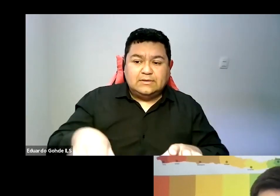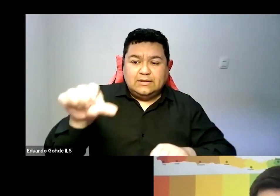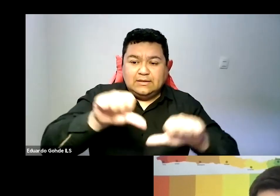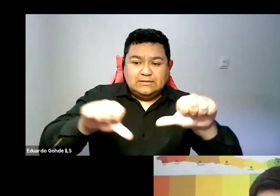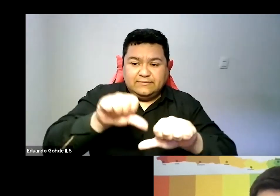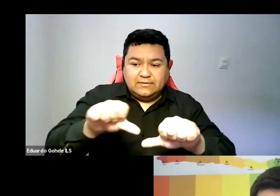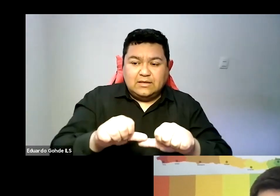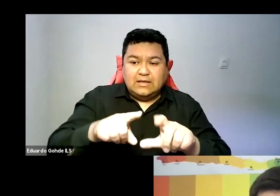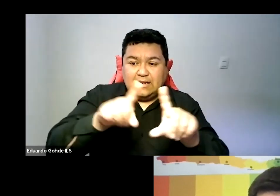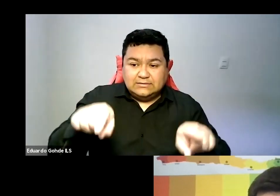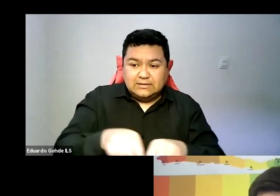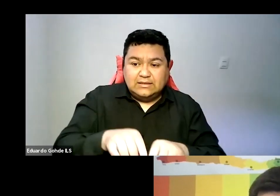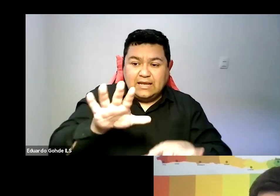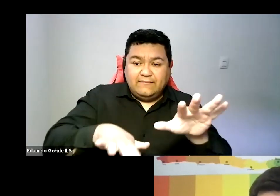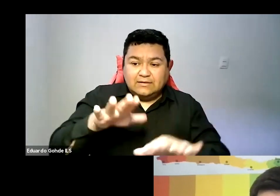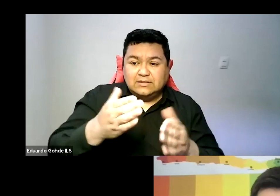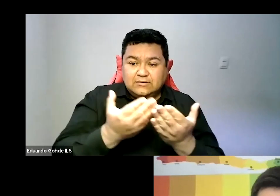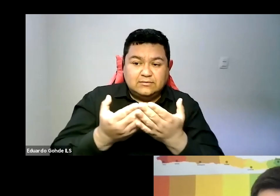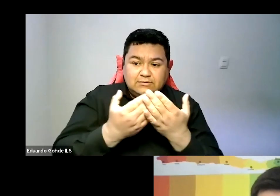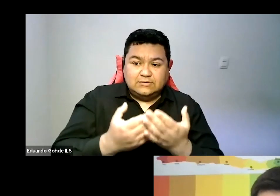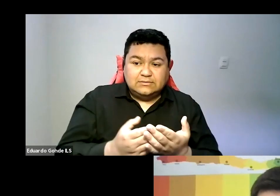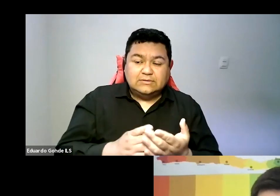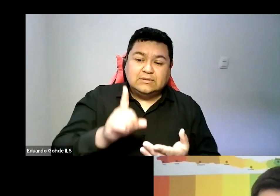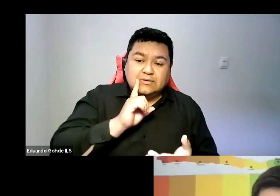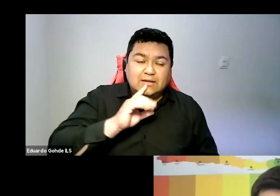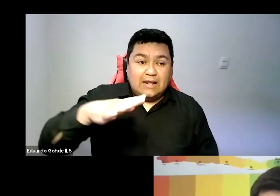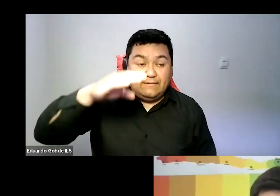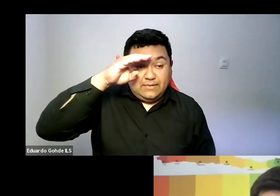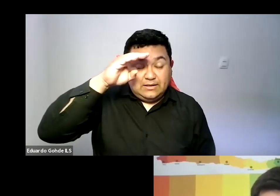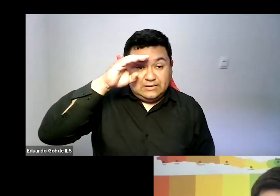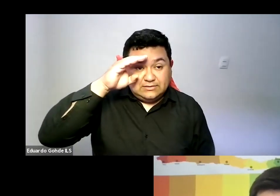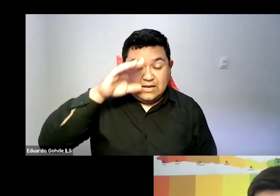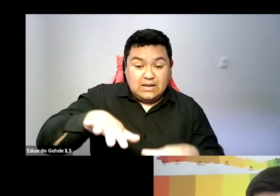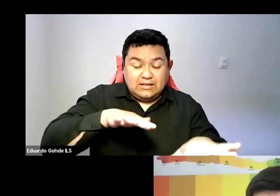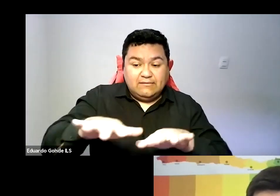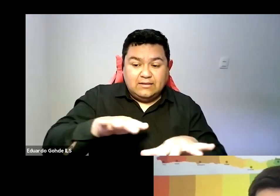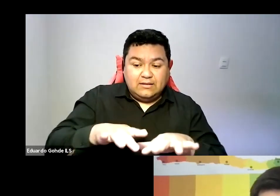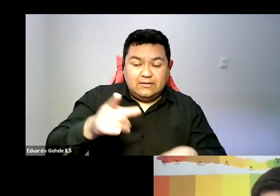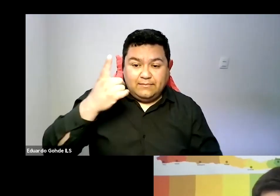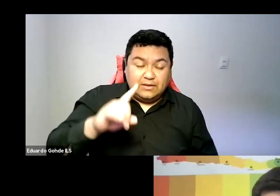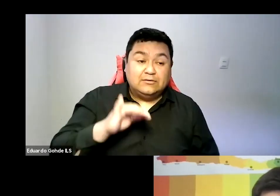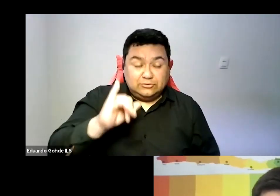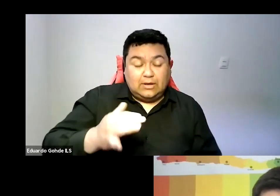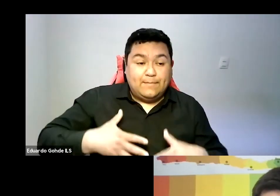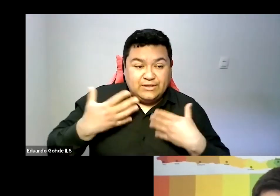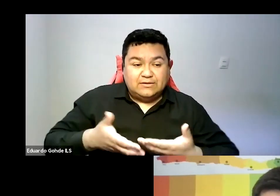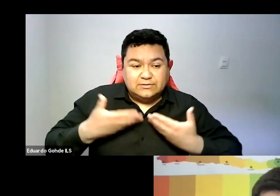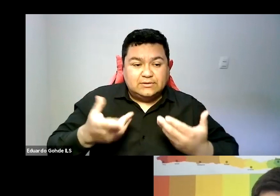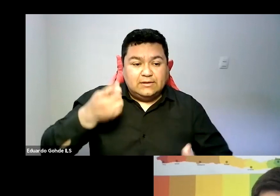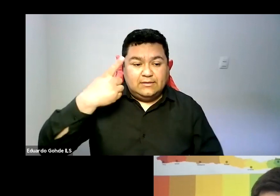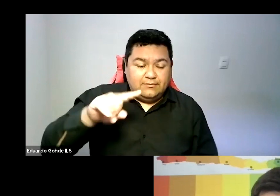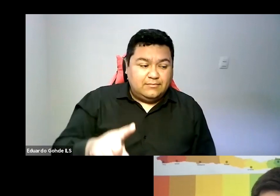me ha sucedido que muchas veces los estudiantes se quedan con la experiencia o con la actividad, lo que sin duda les genera motivación. Sin